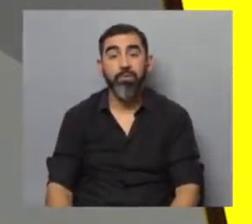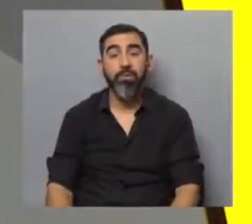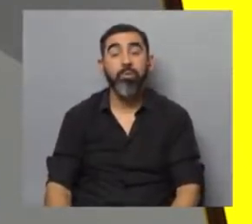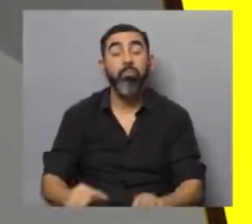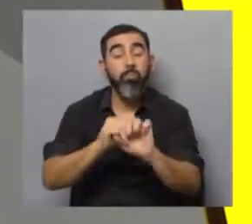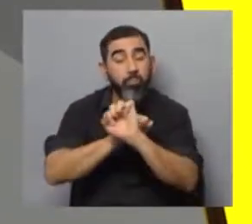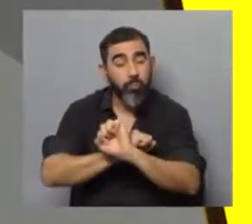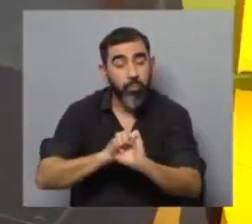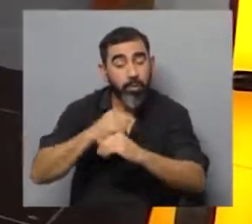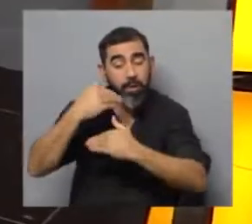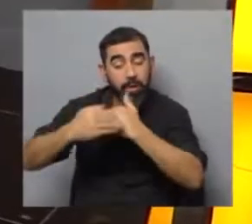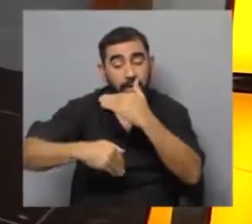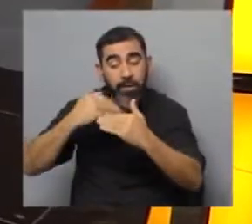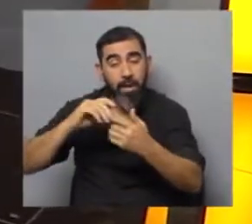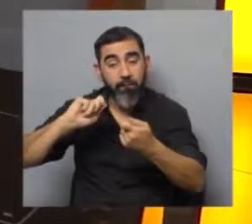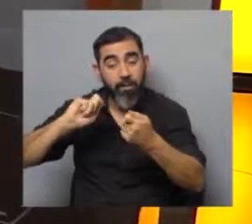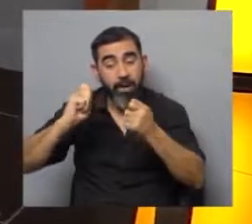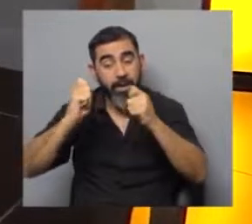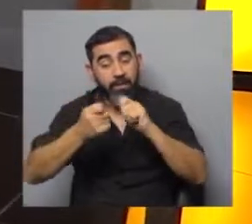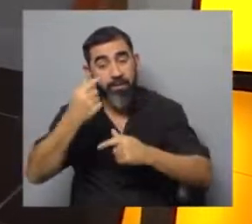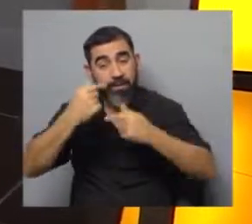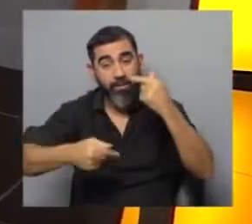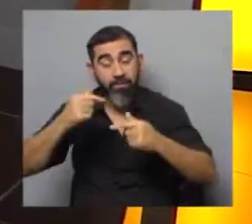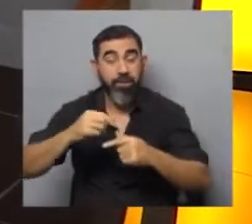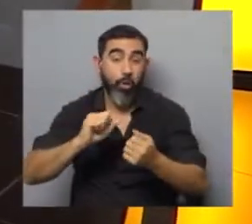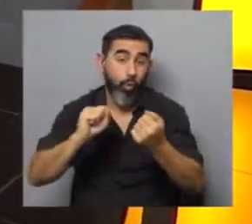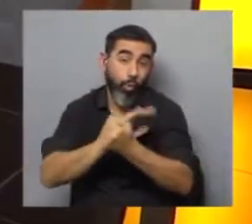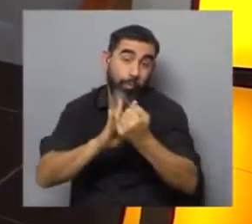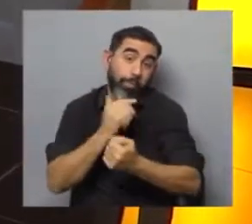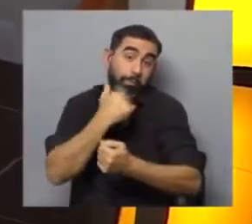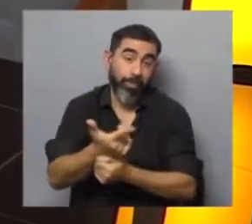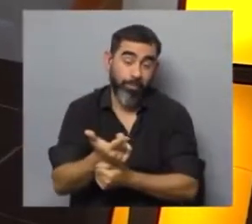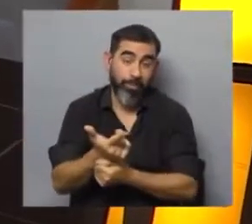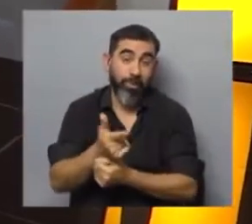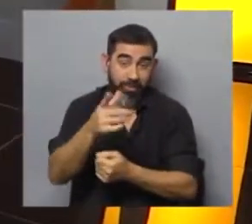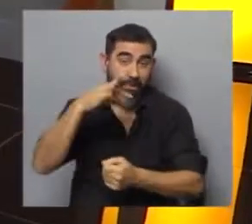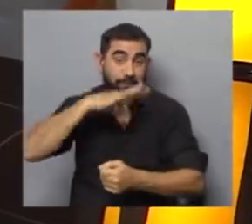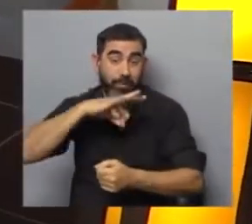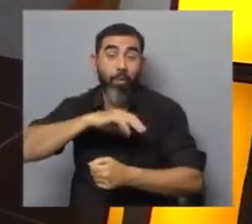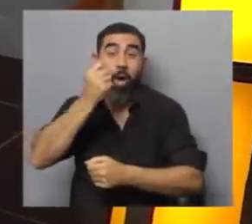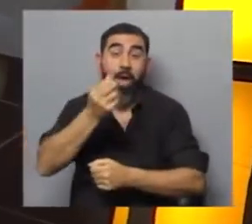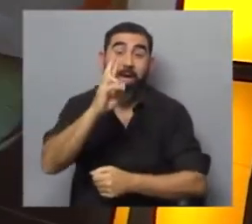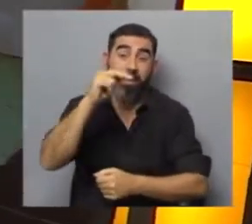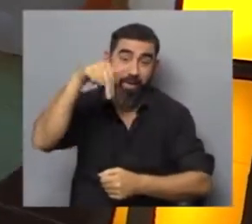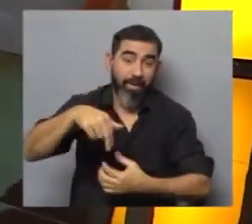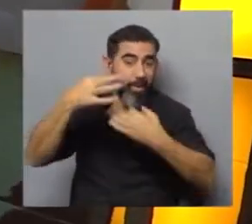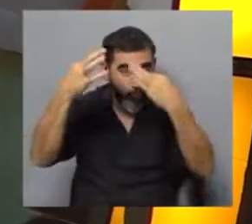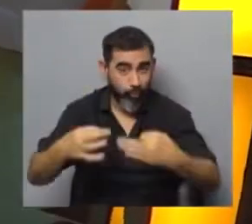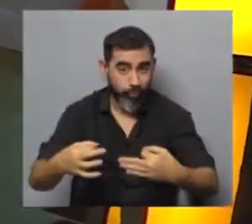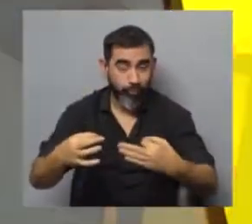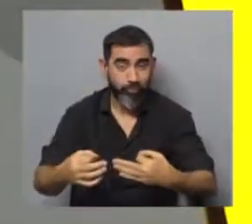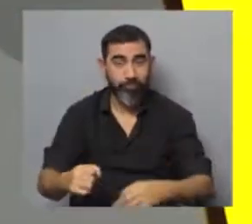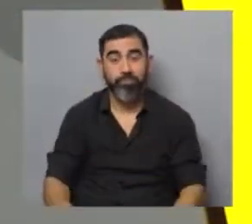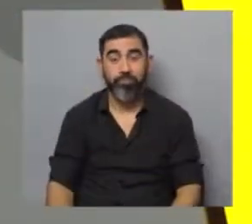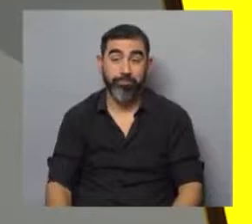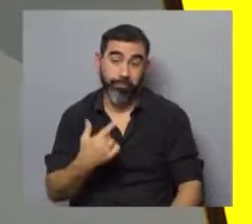puede ir generando variantes nuevas. El SARS-CoV-2, que es justamente un virus de ARN. Sí. Creo que ese sería